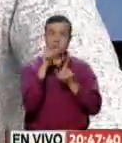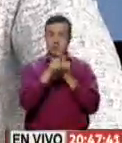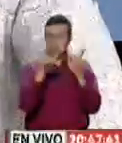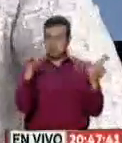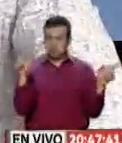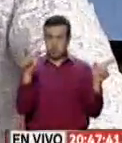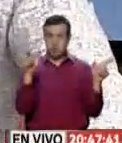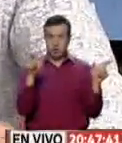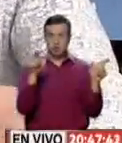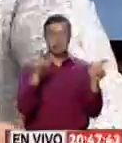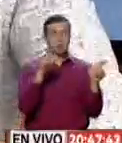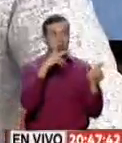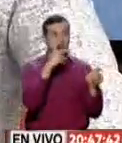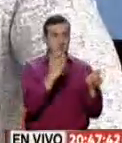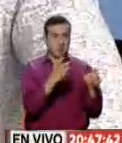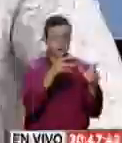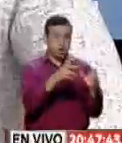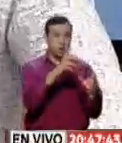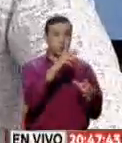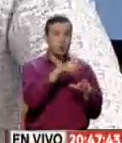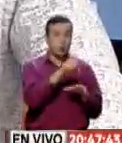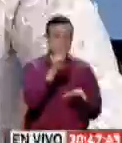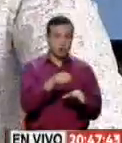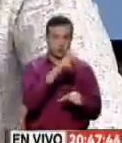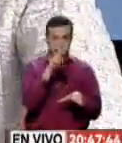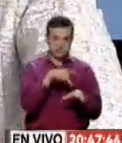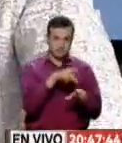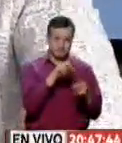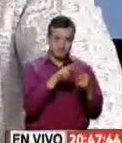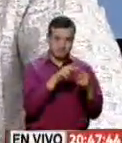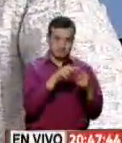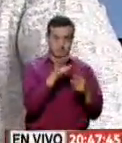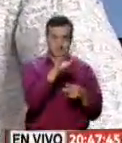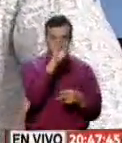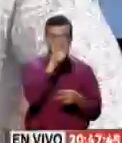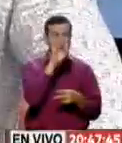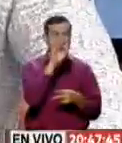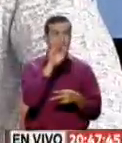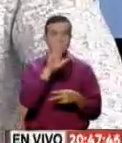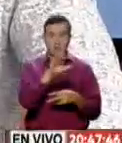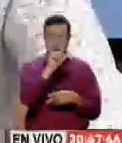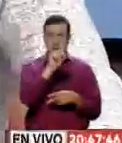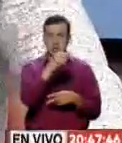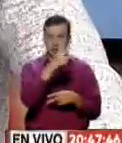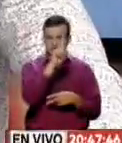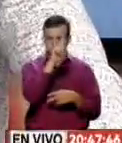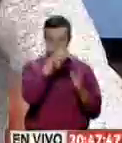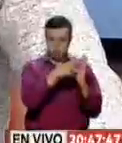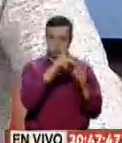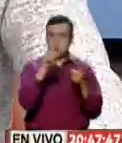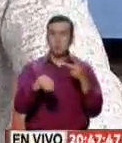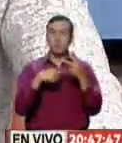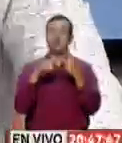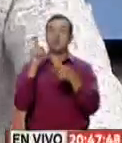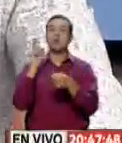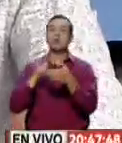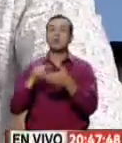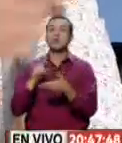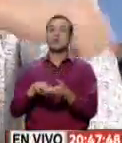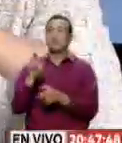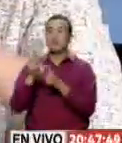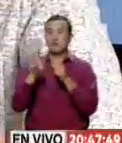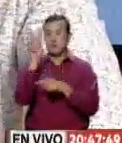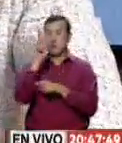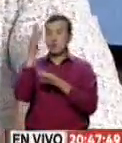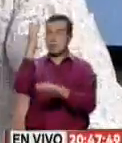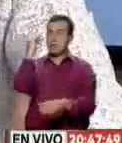Ellos hicieron dos panes, un pan que les puso el jurado y la especialidad. Ajá. De esa calificación, Ángel ganó ese punto. Uh-huh. El otro punto era la votación del público desde el